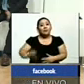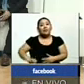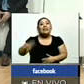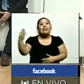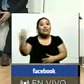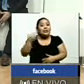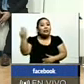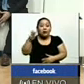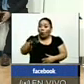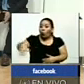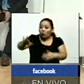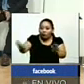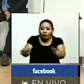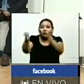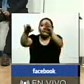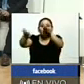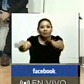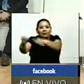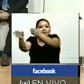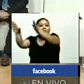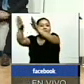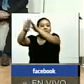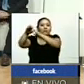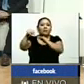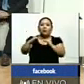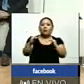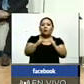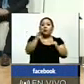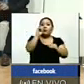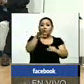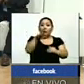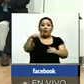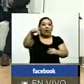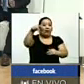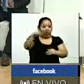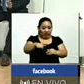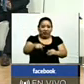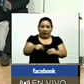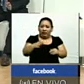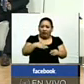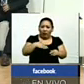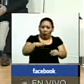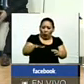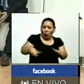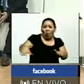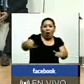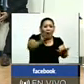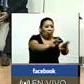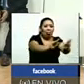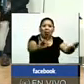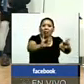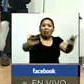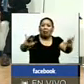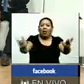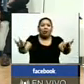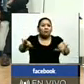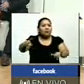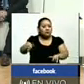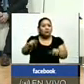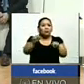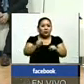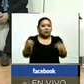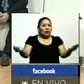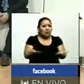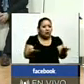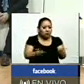zonas boscosas. Otro aspecto importante que decía, en las ciudades hay amplios espacios vacíos y que están subutilizados y que bien pueden